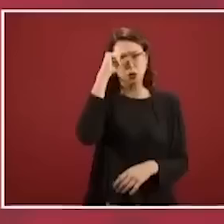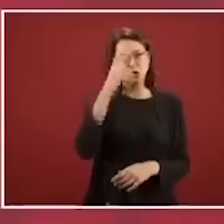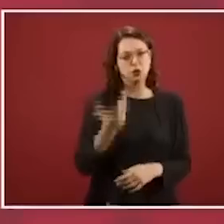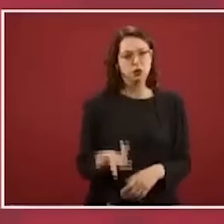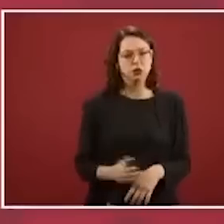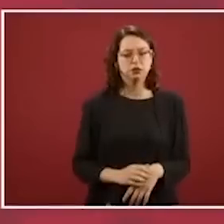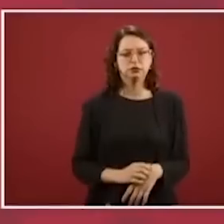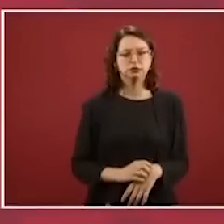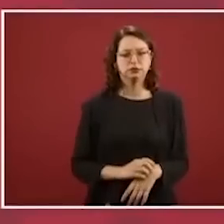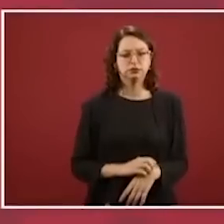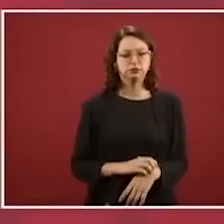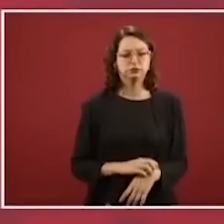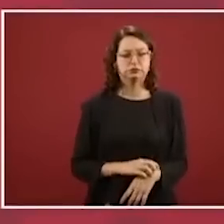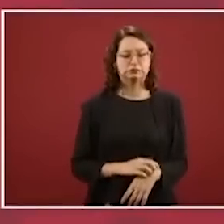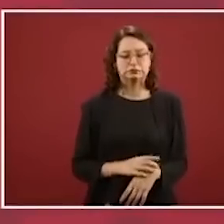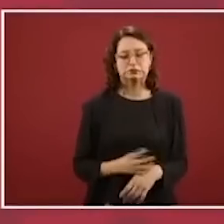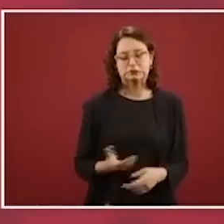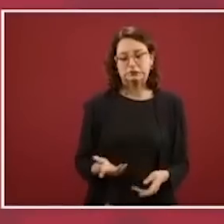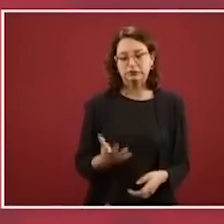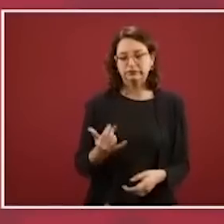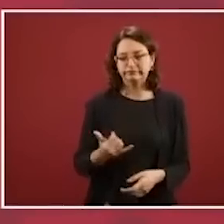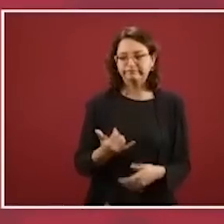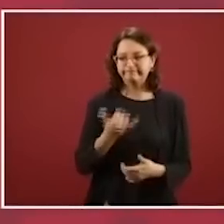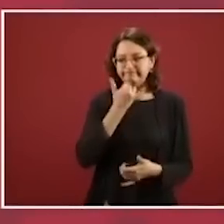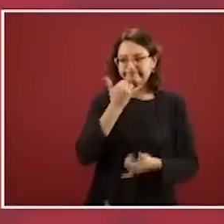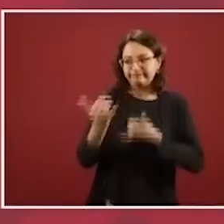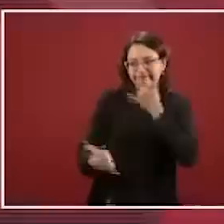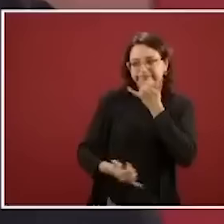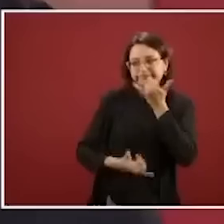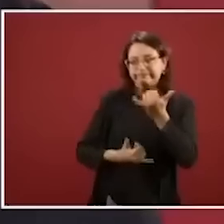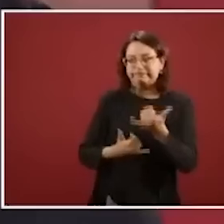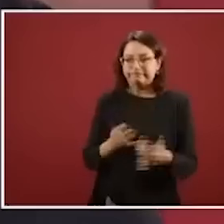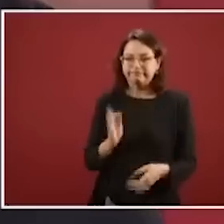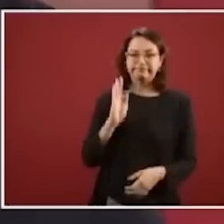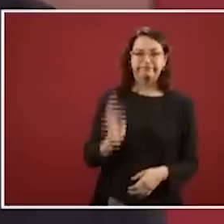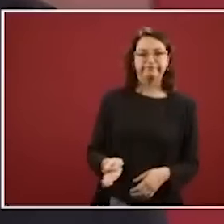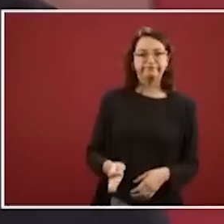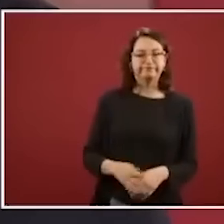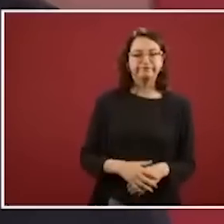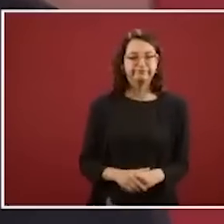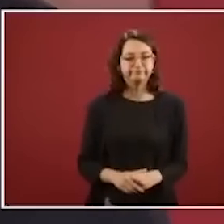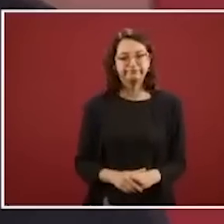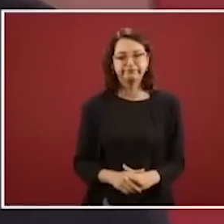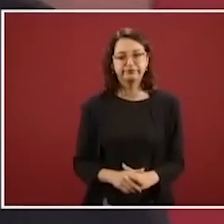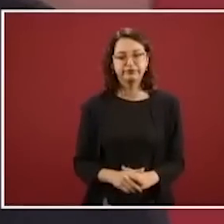y aceptar si hubieron errores